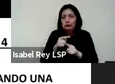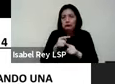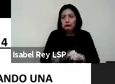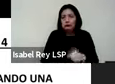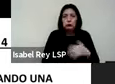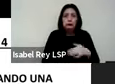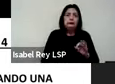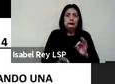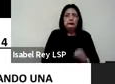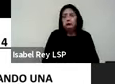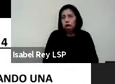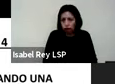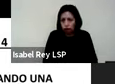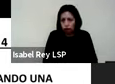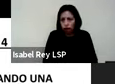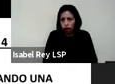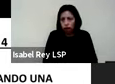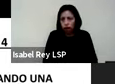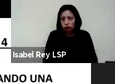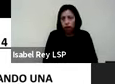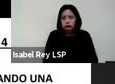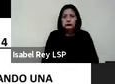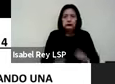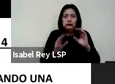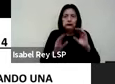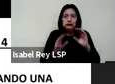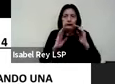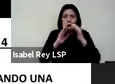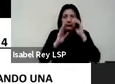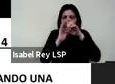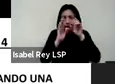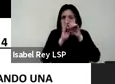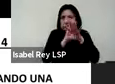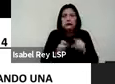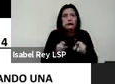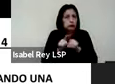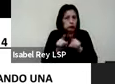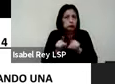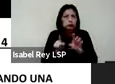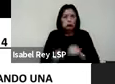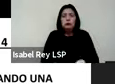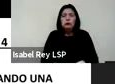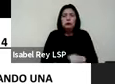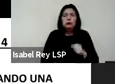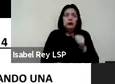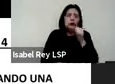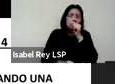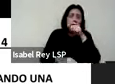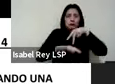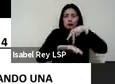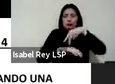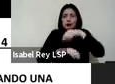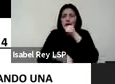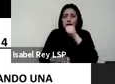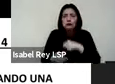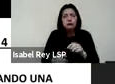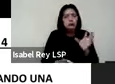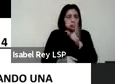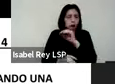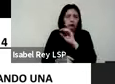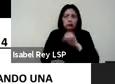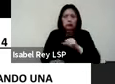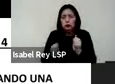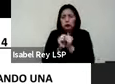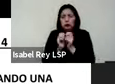alto riesgo. El cine, igual. Los conciertos, por supuesto, todos están